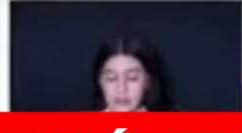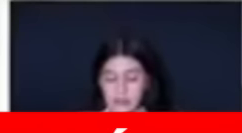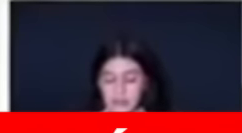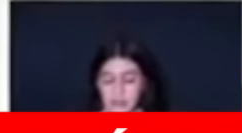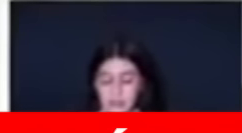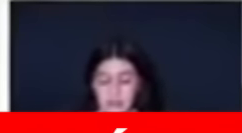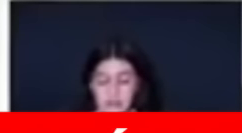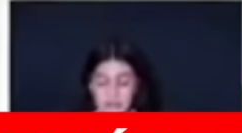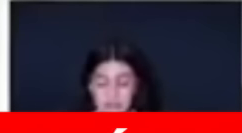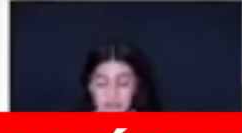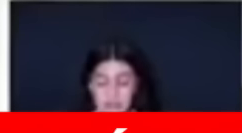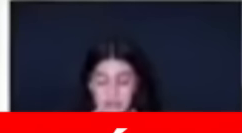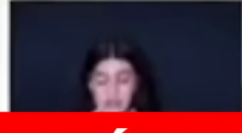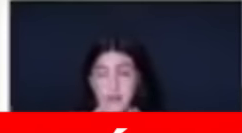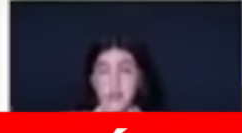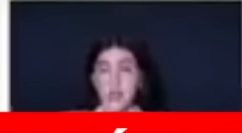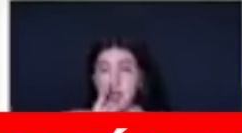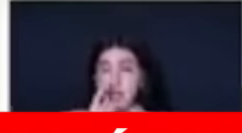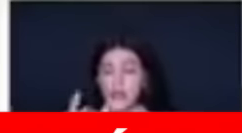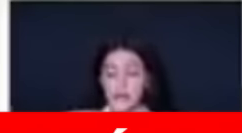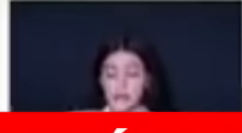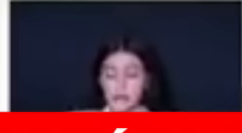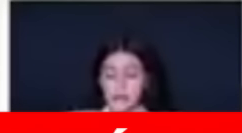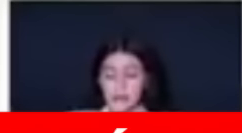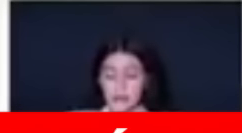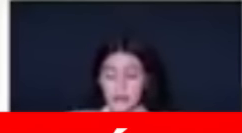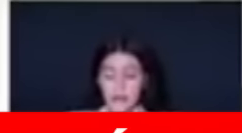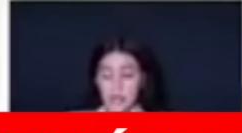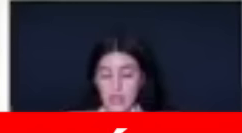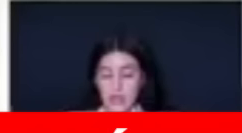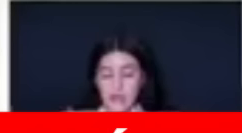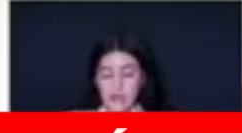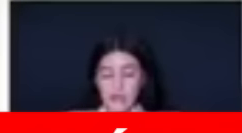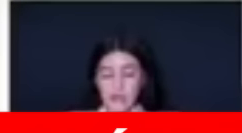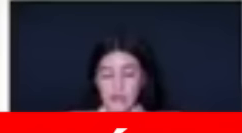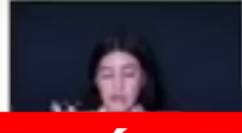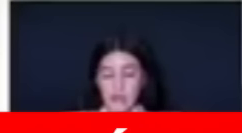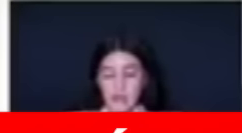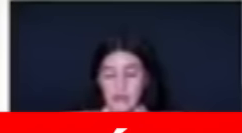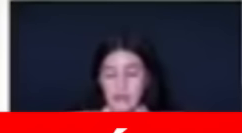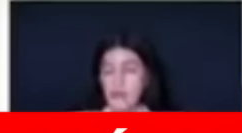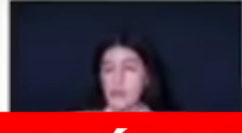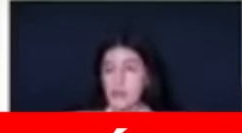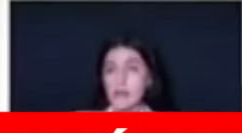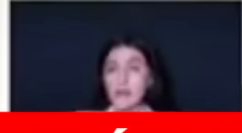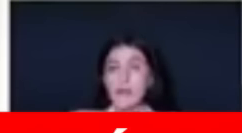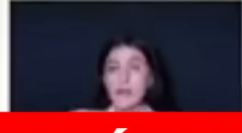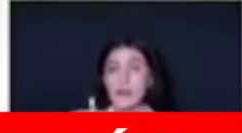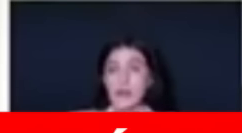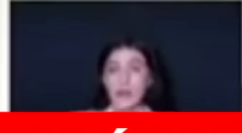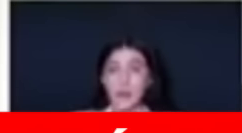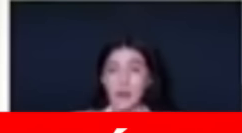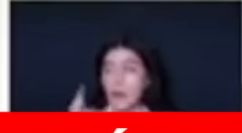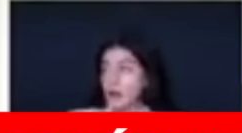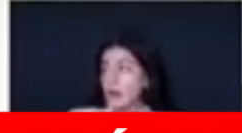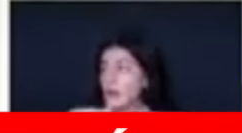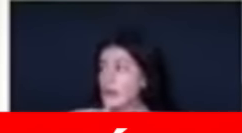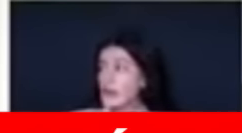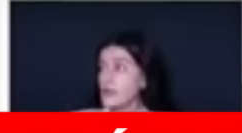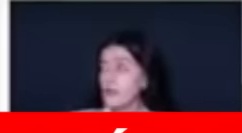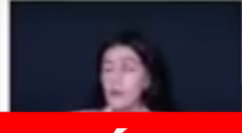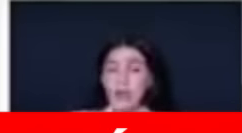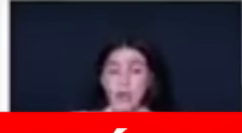Y como dice la Escritura, a mí me persiguieron, también a ustedes los perseguirán. Perseguirán a